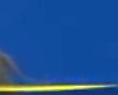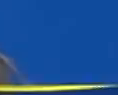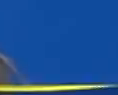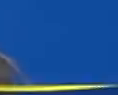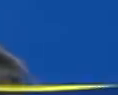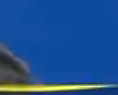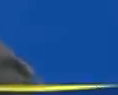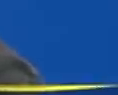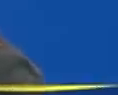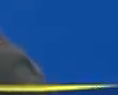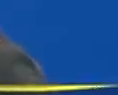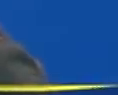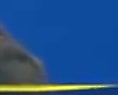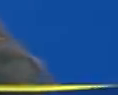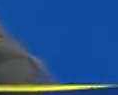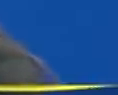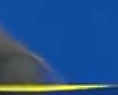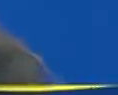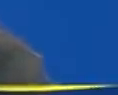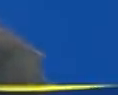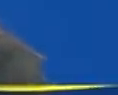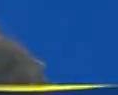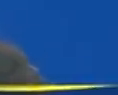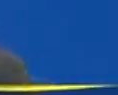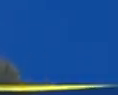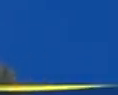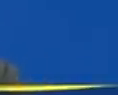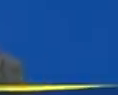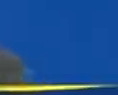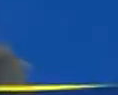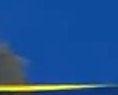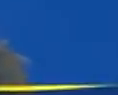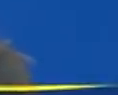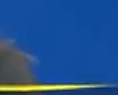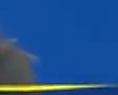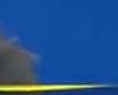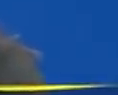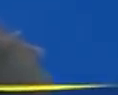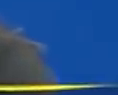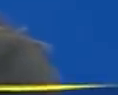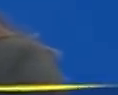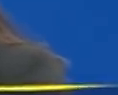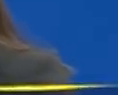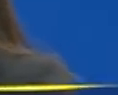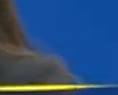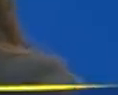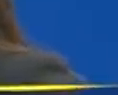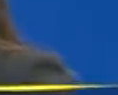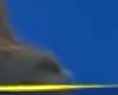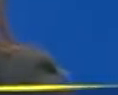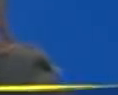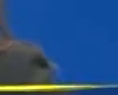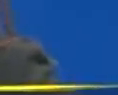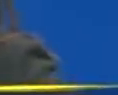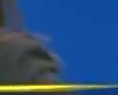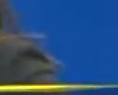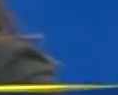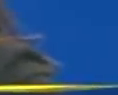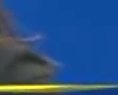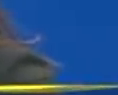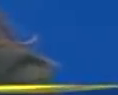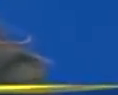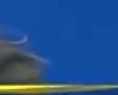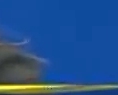hoy. I work at Breakthrough News, which trabajo en Breakthrough News, que está luchando en Estados Unidos en contra de